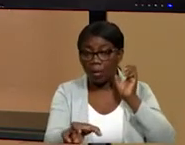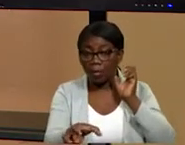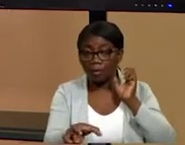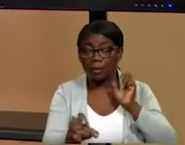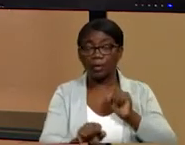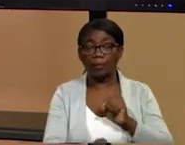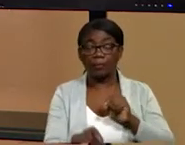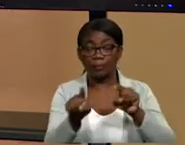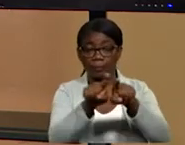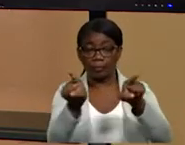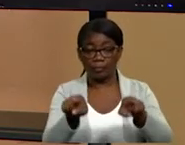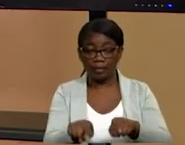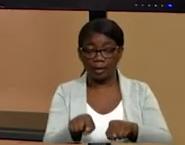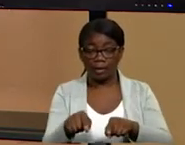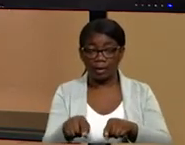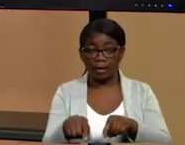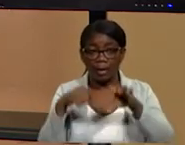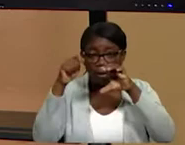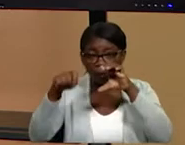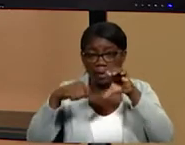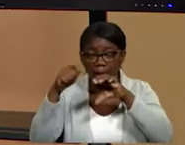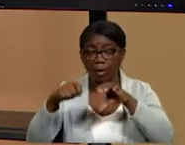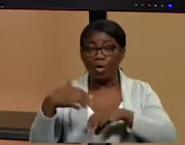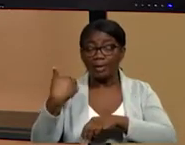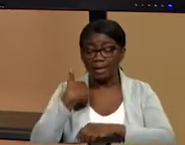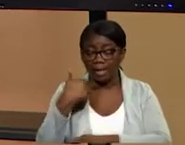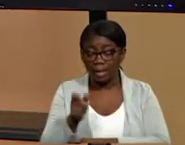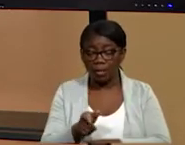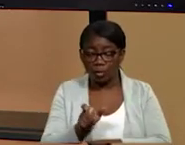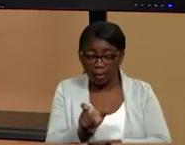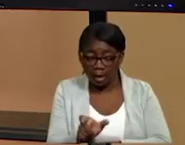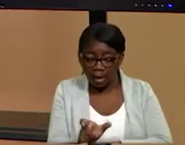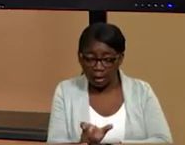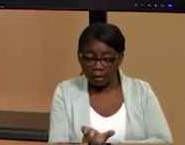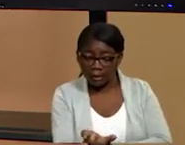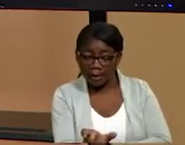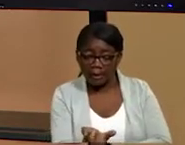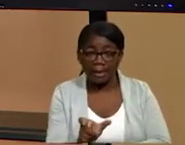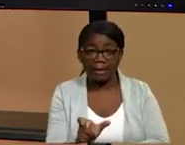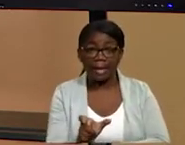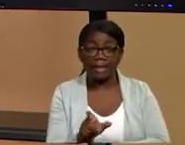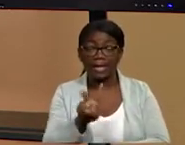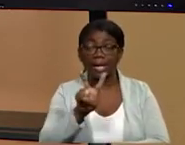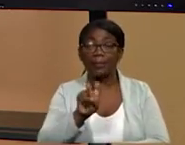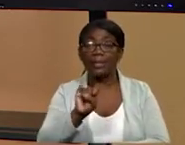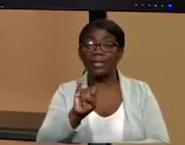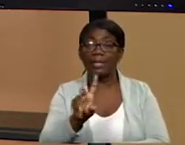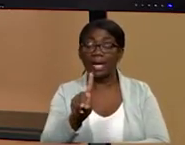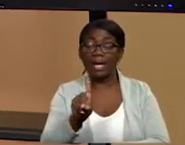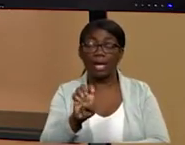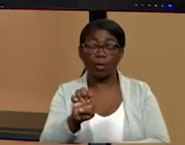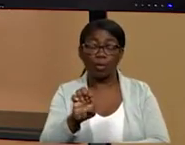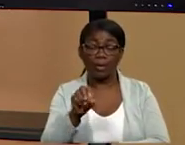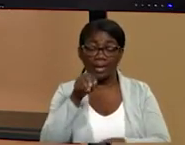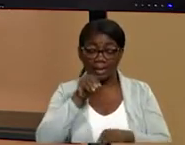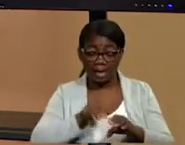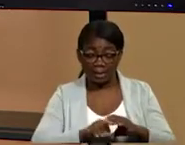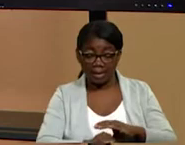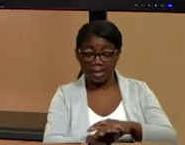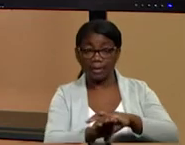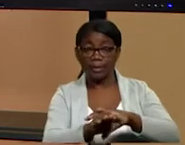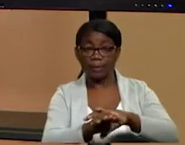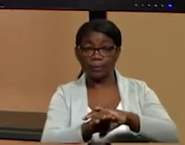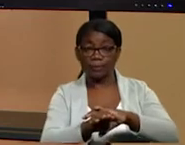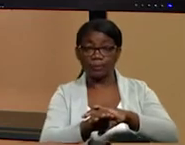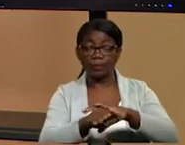de video, tienen una tarjeta de control, un chip que está inserto en ella y que